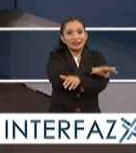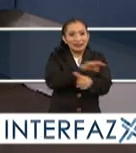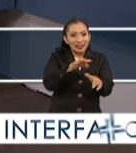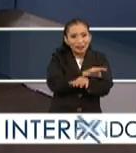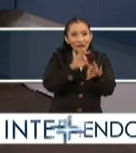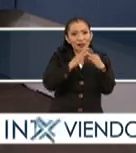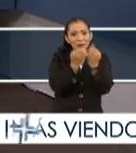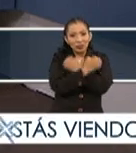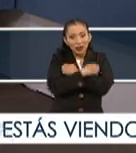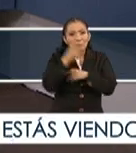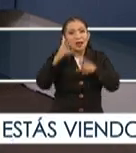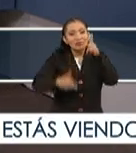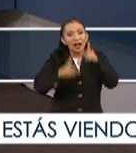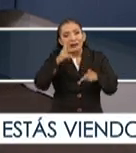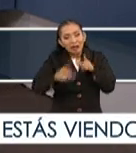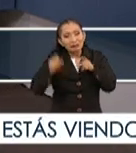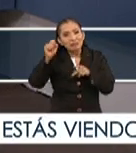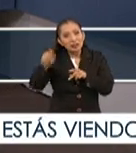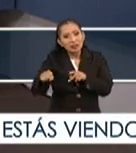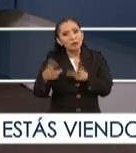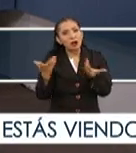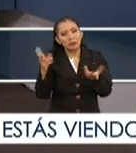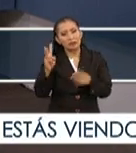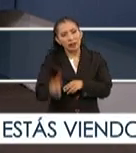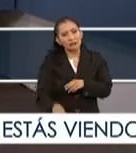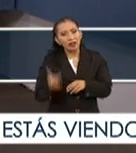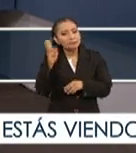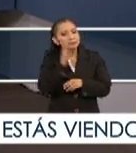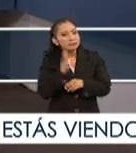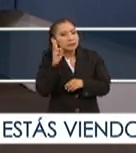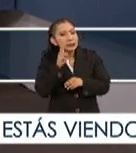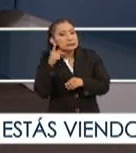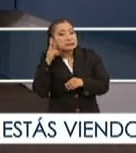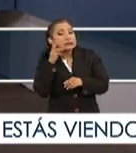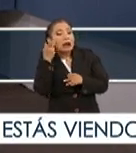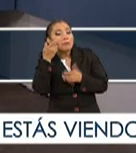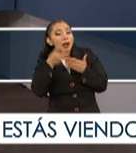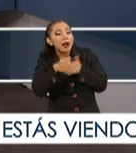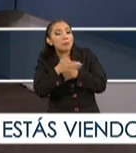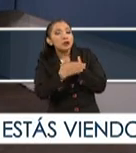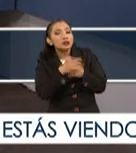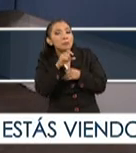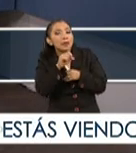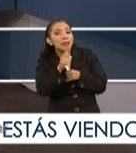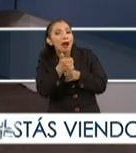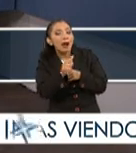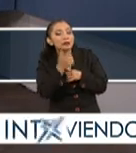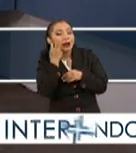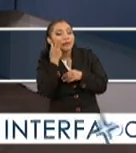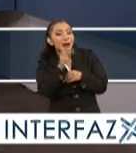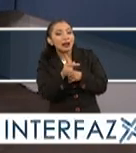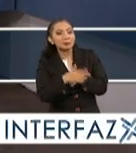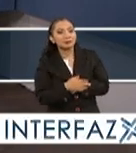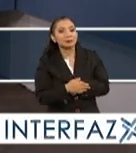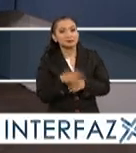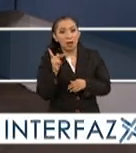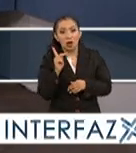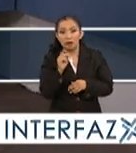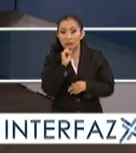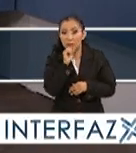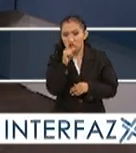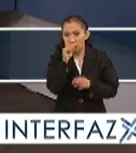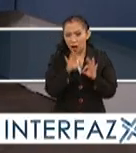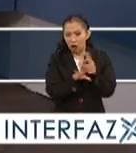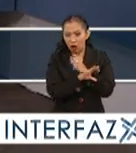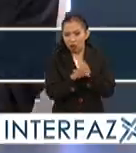este modelo educativo platicando sobre él. La verdadera prueba de fuego será el próximo 20 de agosto. Así es, Ana, pero además lo